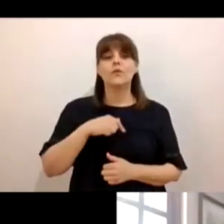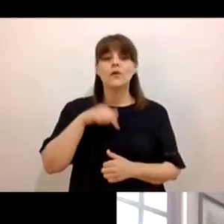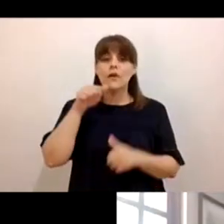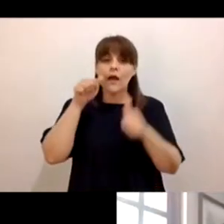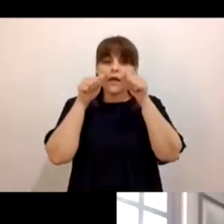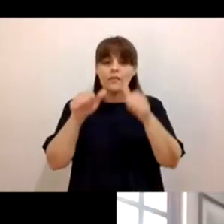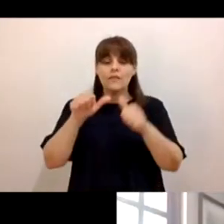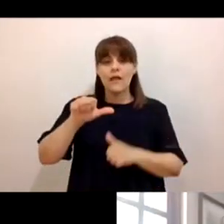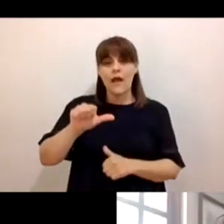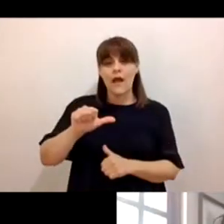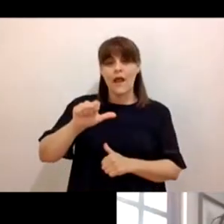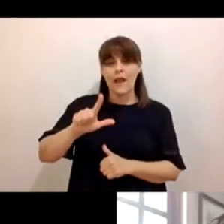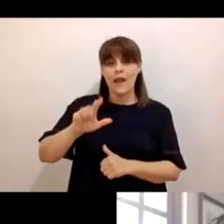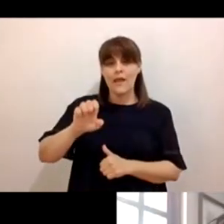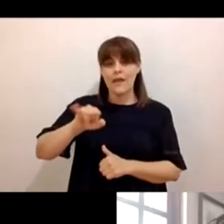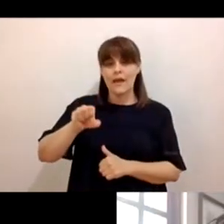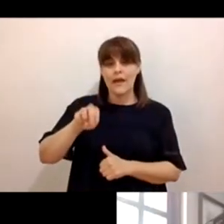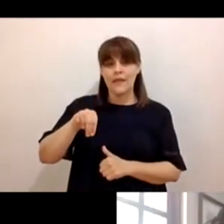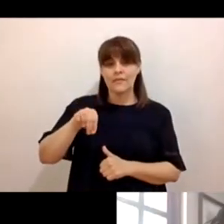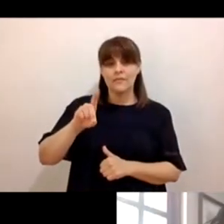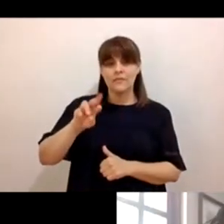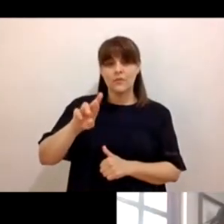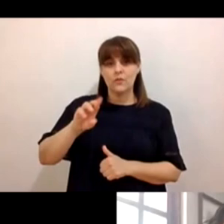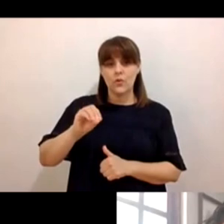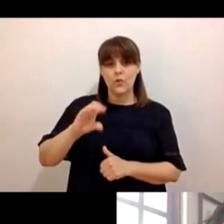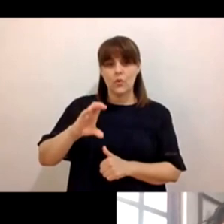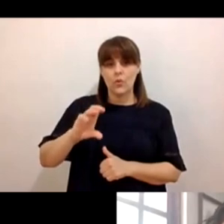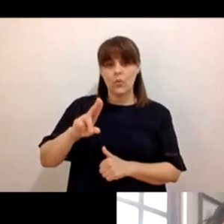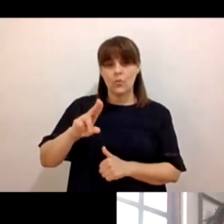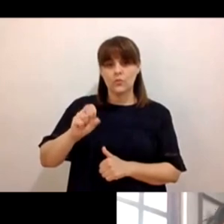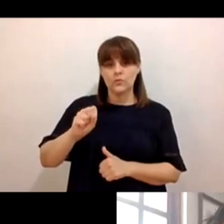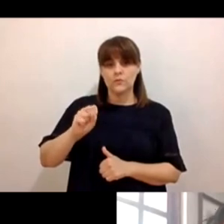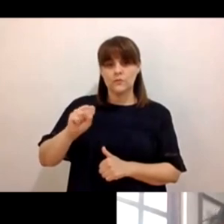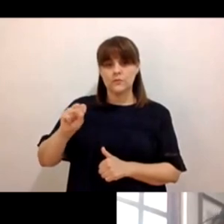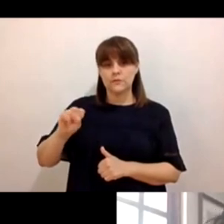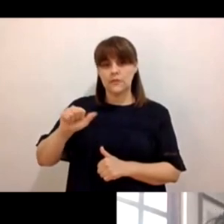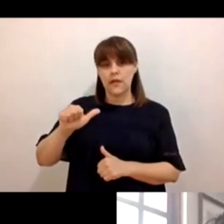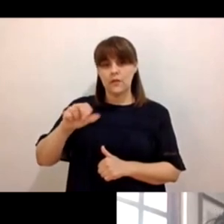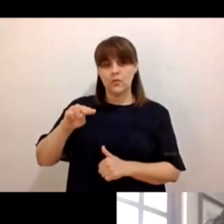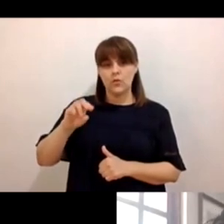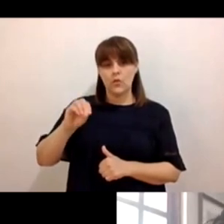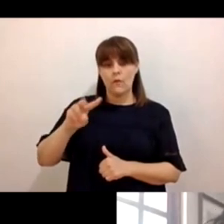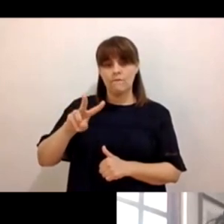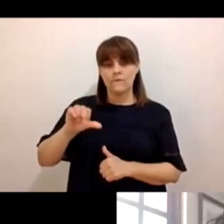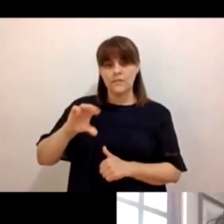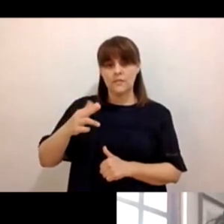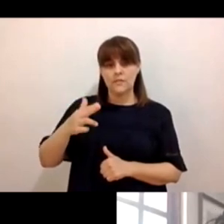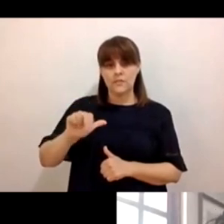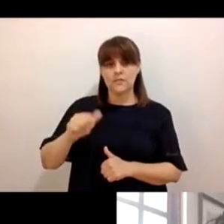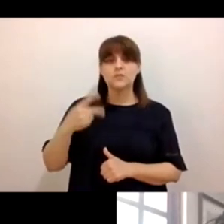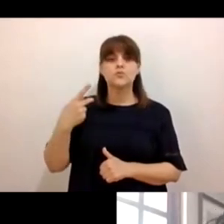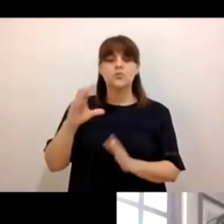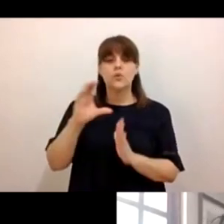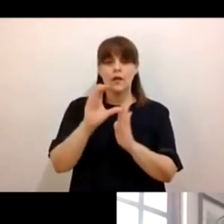Kusianovich les voy a decir ahora un poco de su currículum denme un segundo